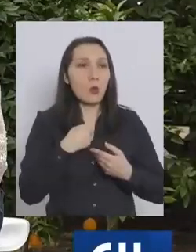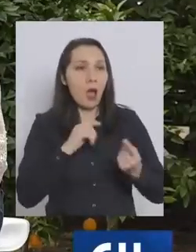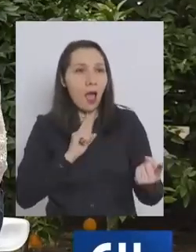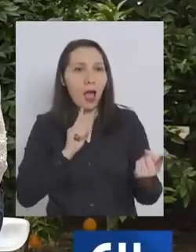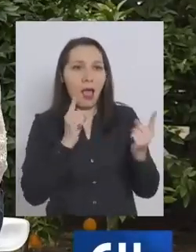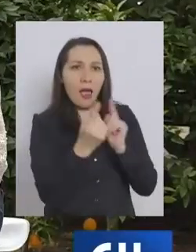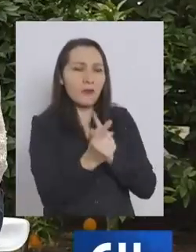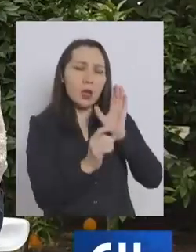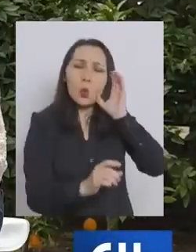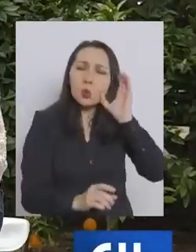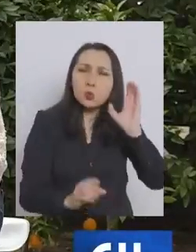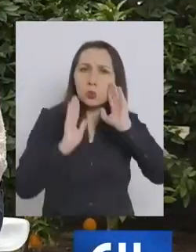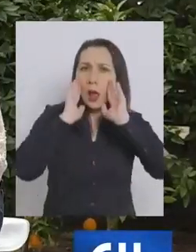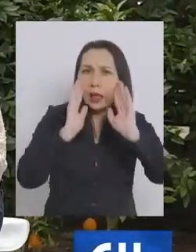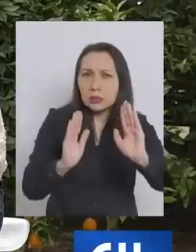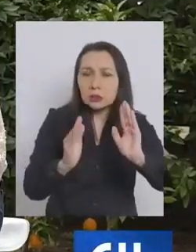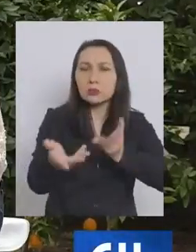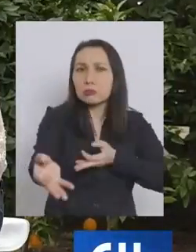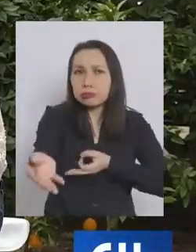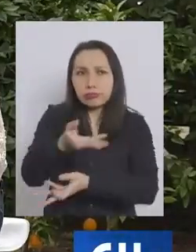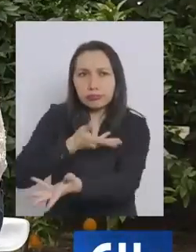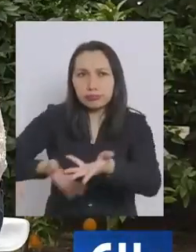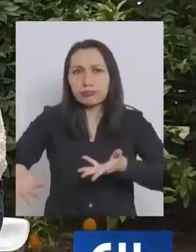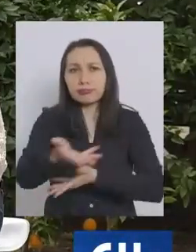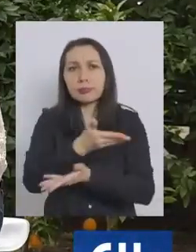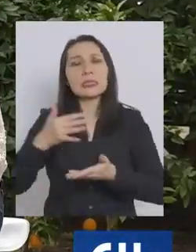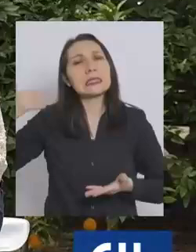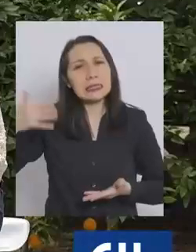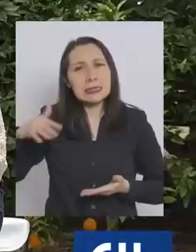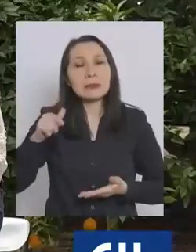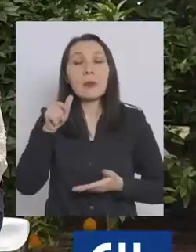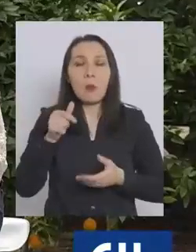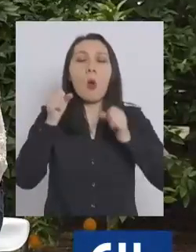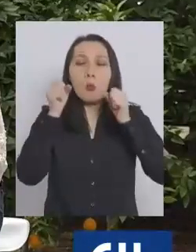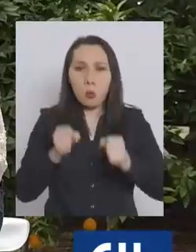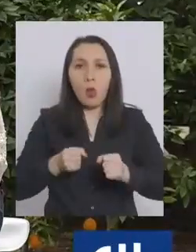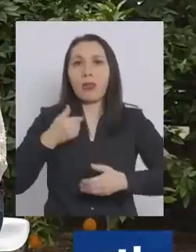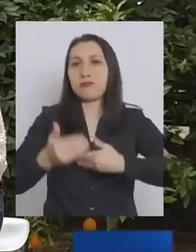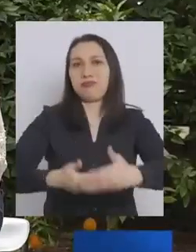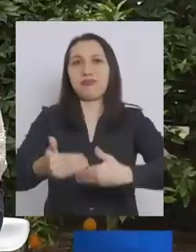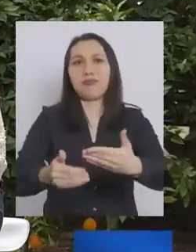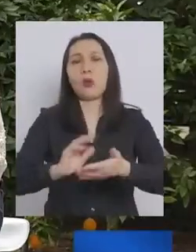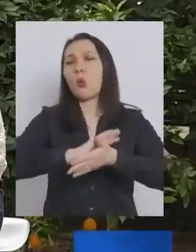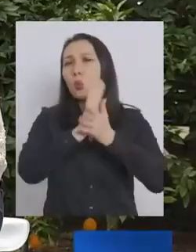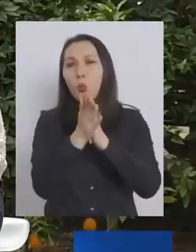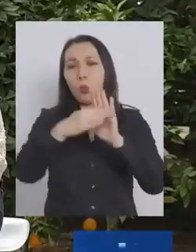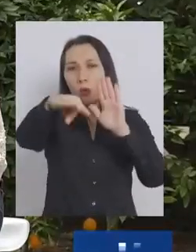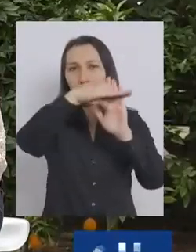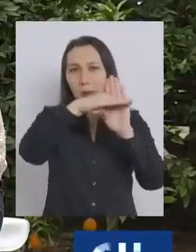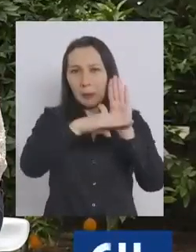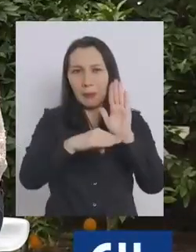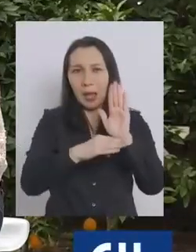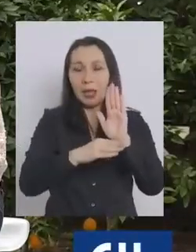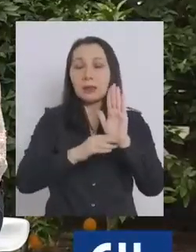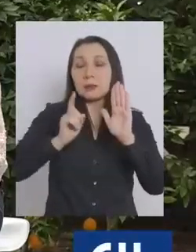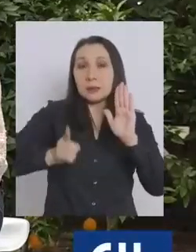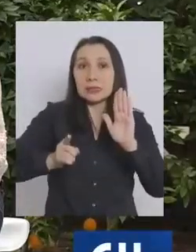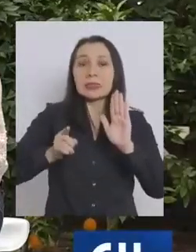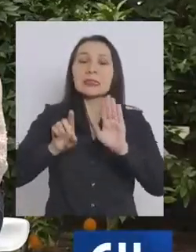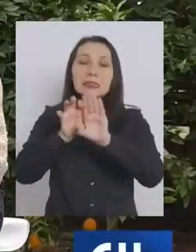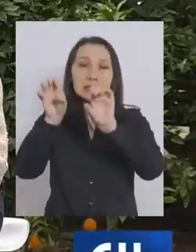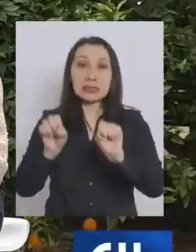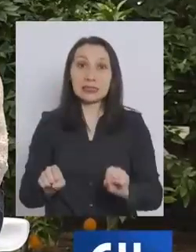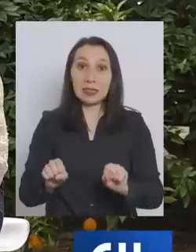es central para poder llevar adelante todas las medidas que nuestro